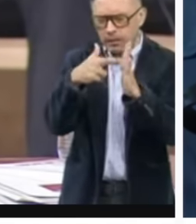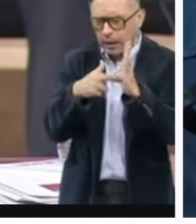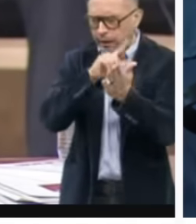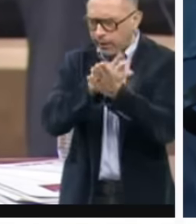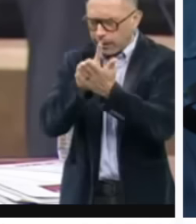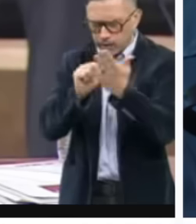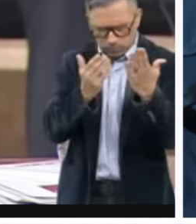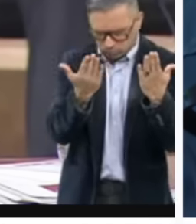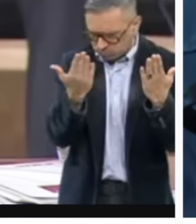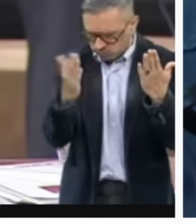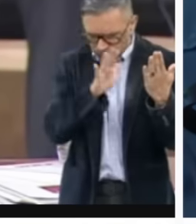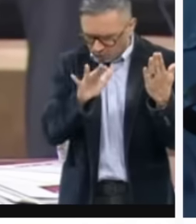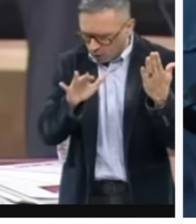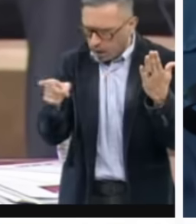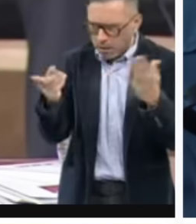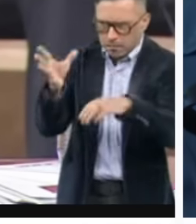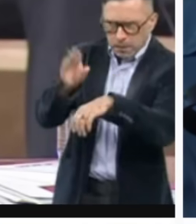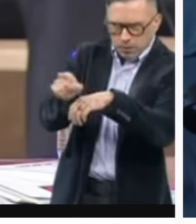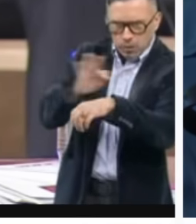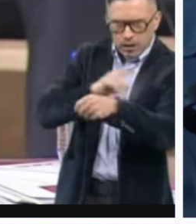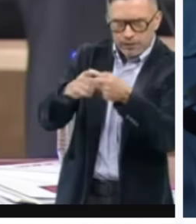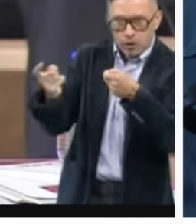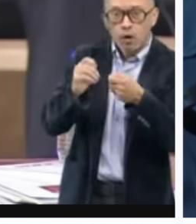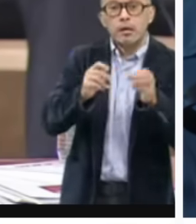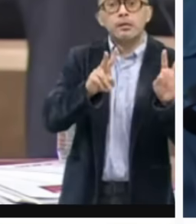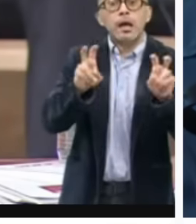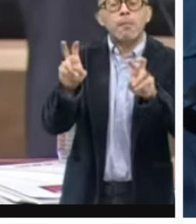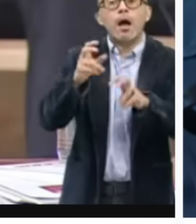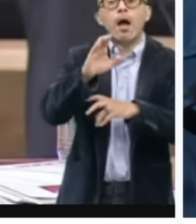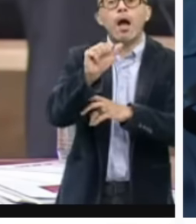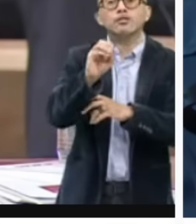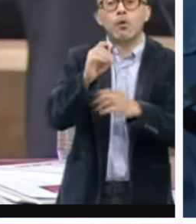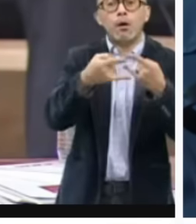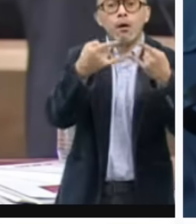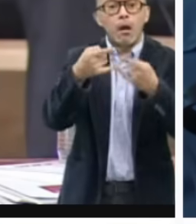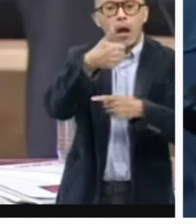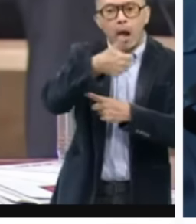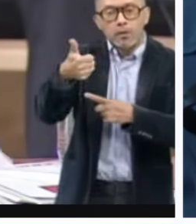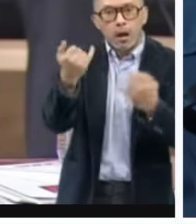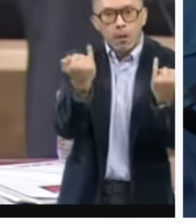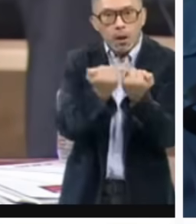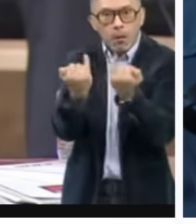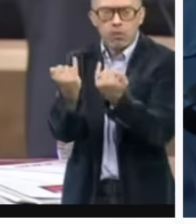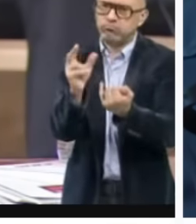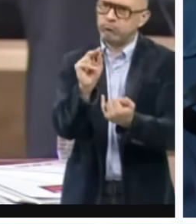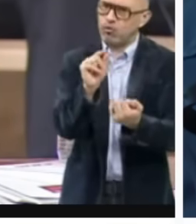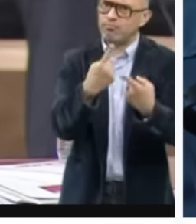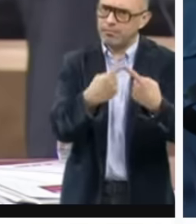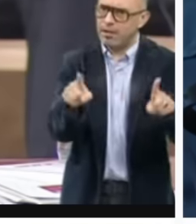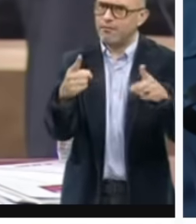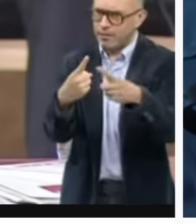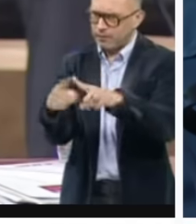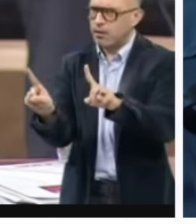la aplicación correspondiente. El caso es diferente, cada uno de los casos ya se presentará, se analizará, pero creo que sí,